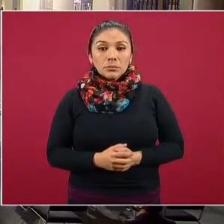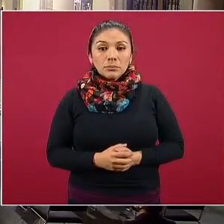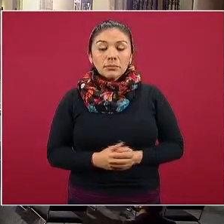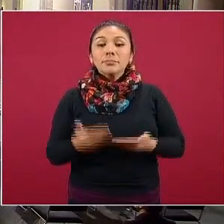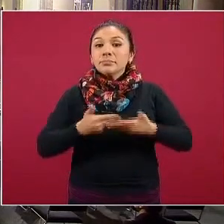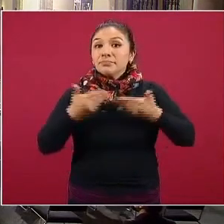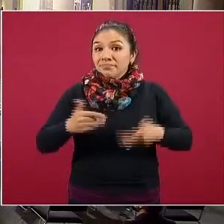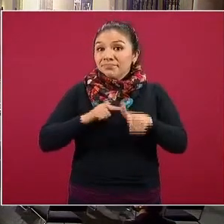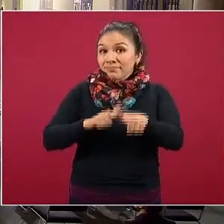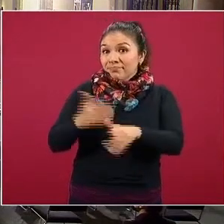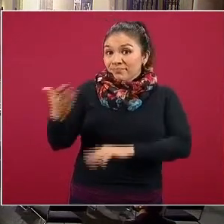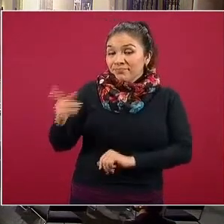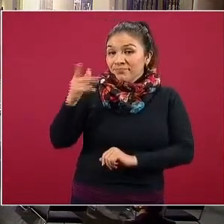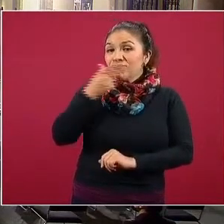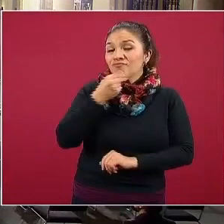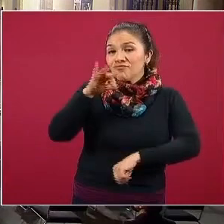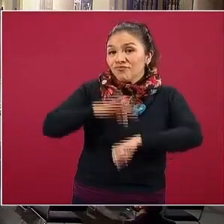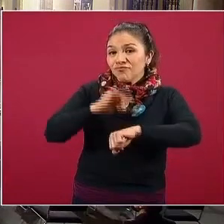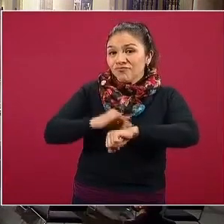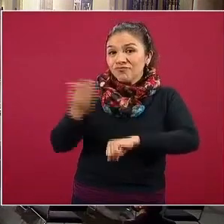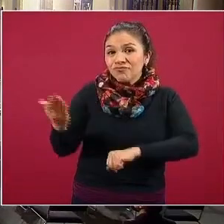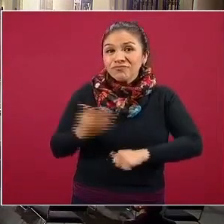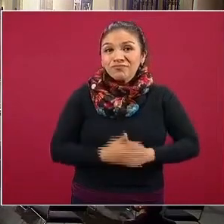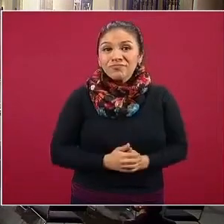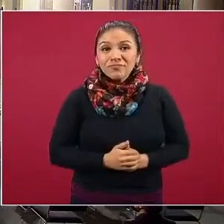Continuamos. Doctor Sincer, si es tan amable.